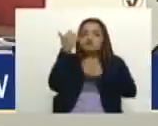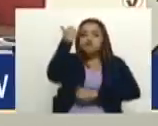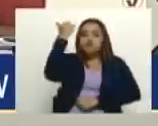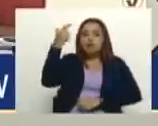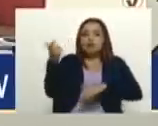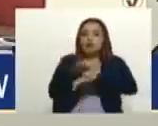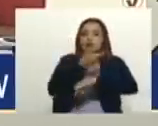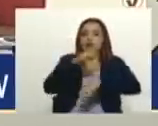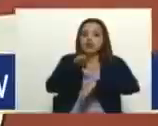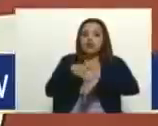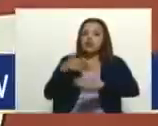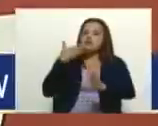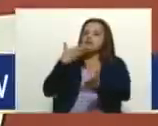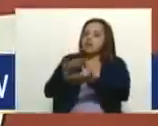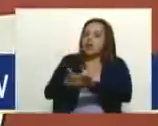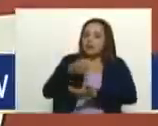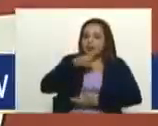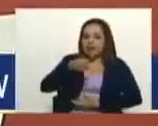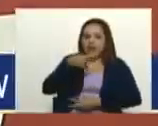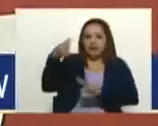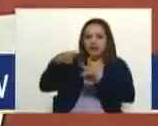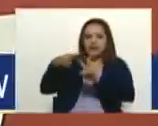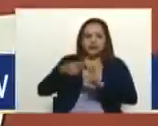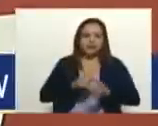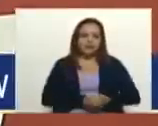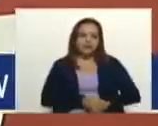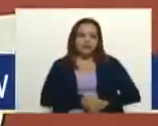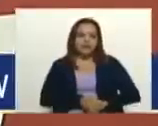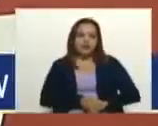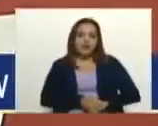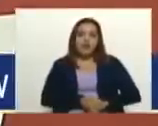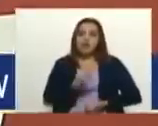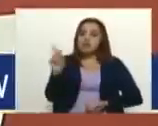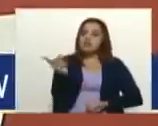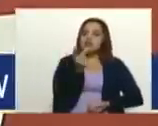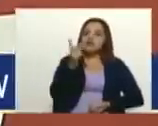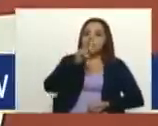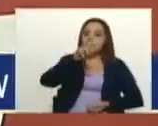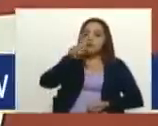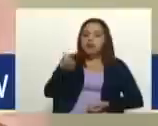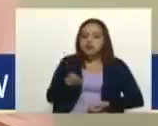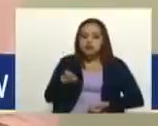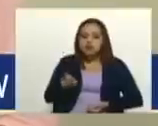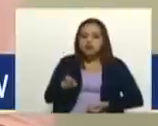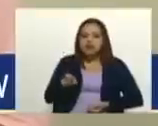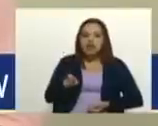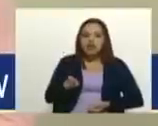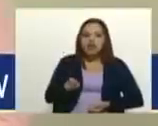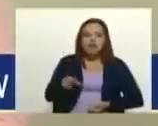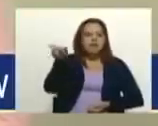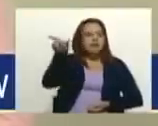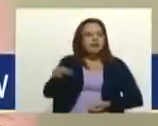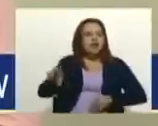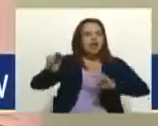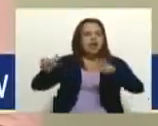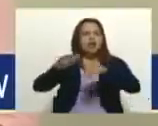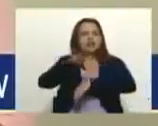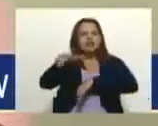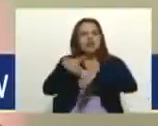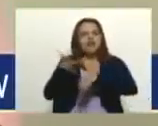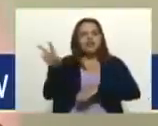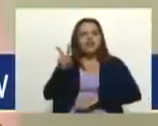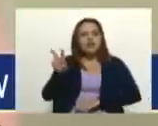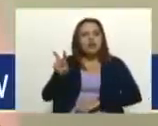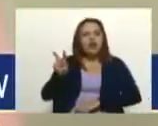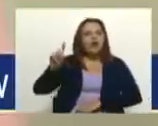Muchas gracias, Melanie. La segunda pregunta la realiza Hugo Guanipa por Radio Nacional de Venezuela. Sí,